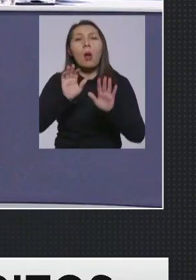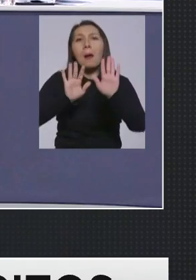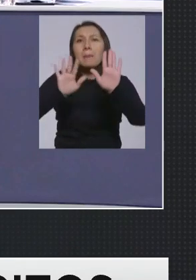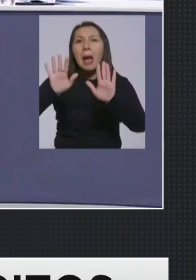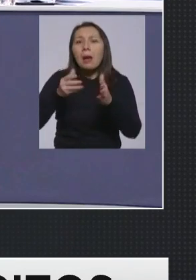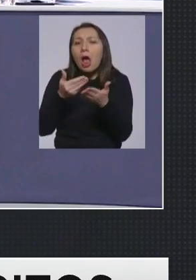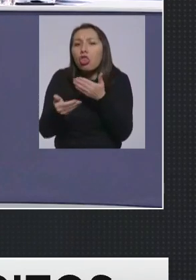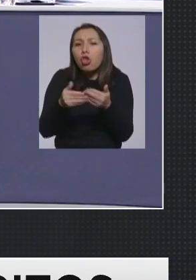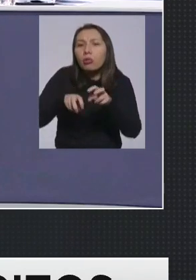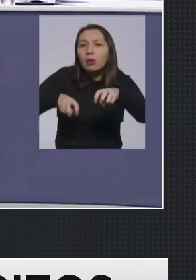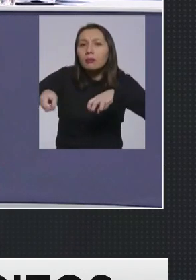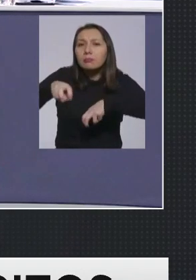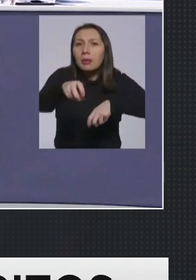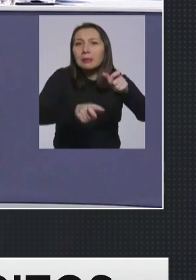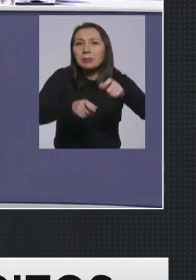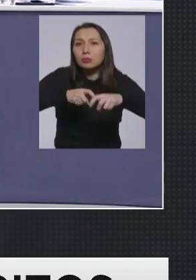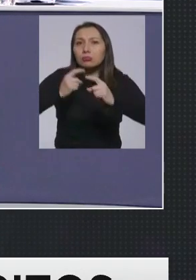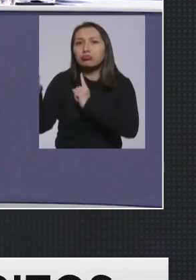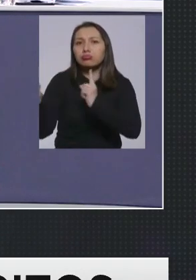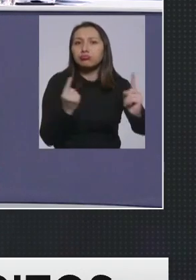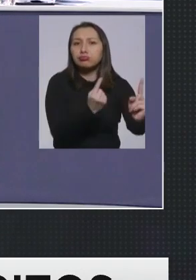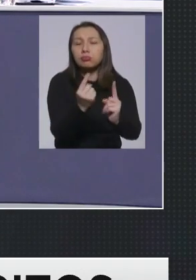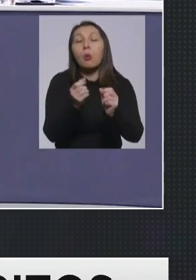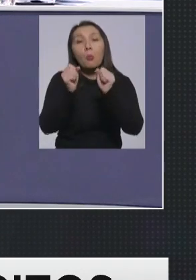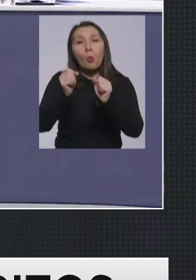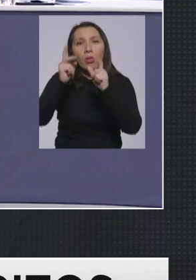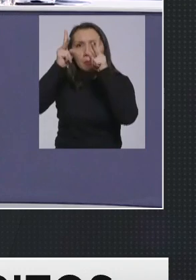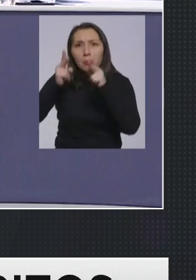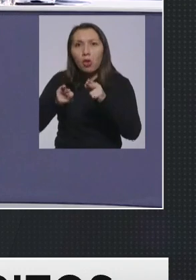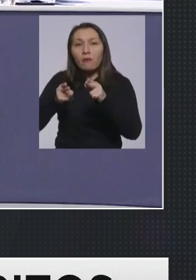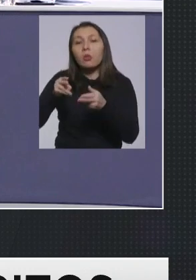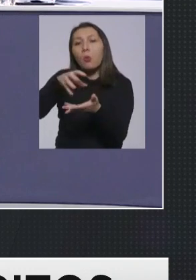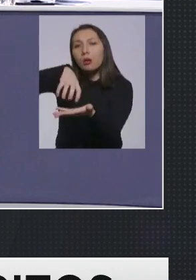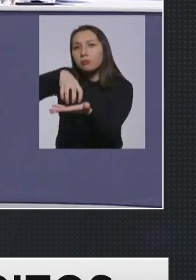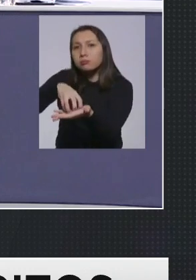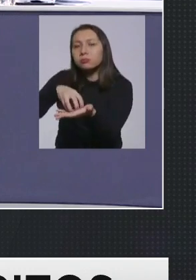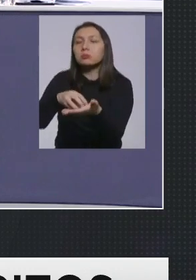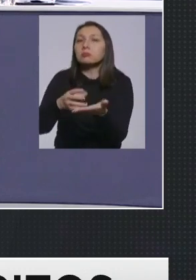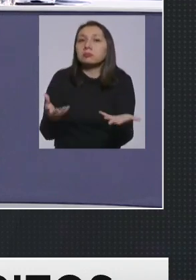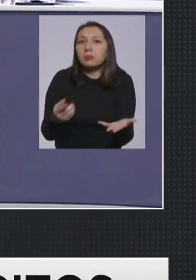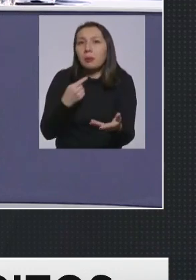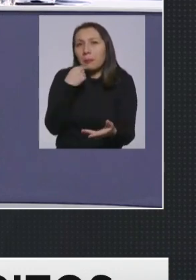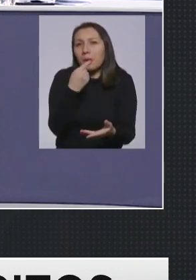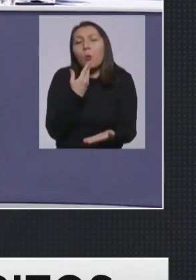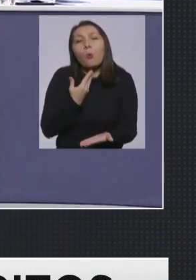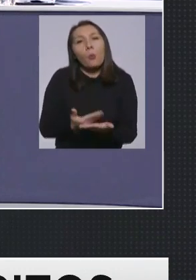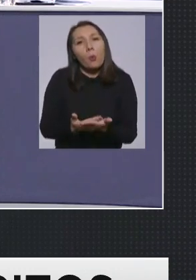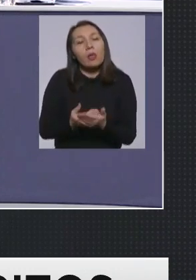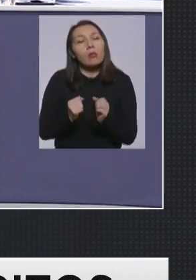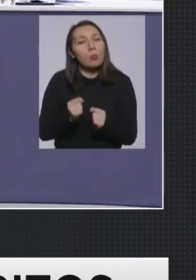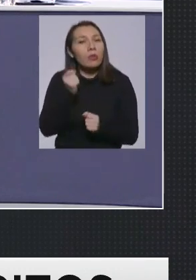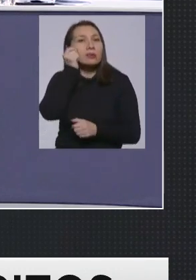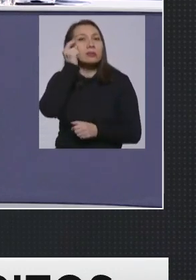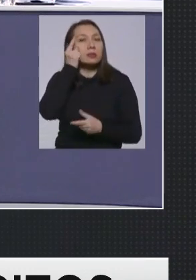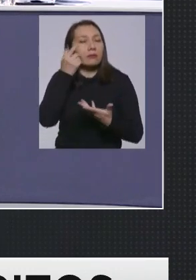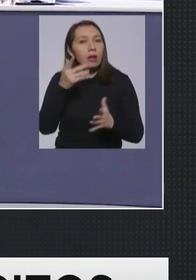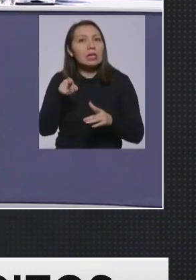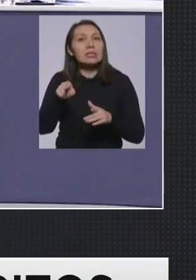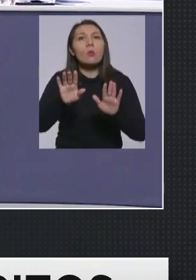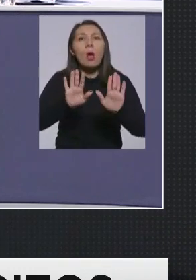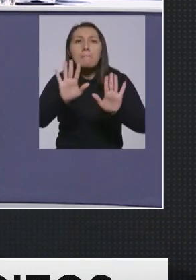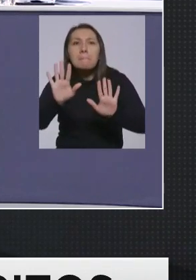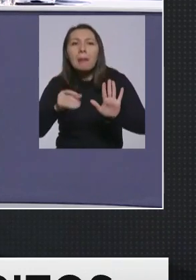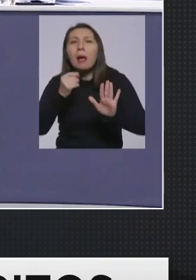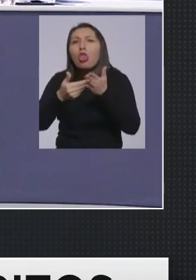y que se podrían tomar medidas restrictivas locales le quería preguntar cuándo podríamos conocer ya ese mapa y